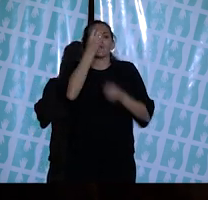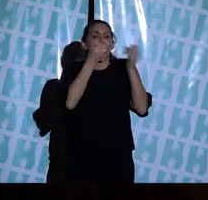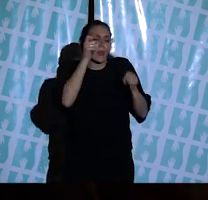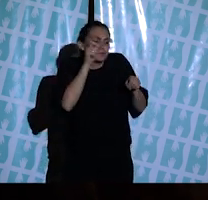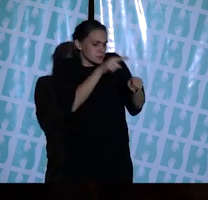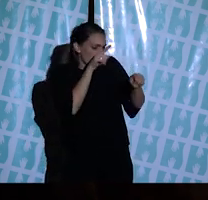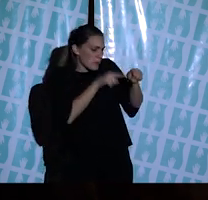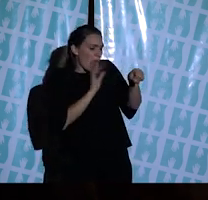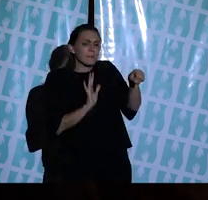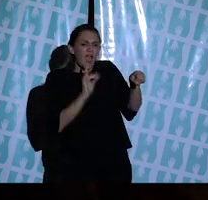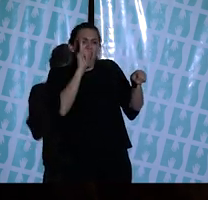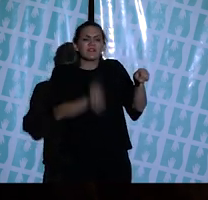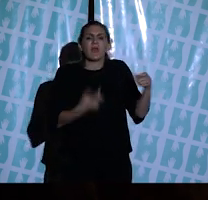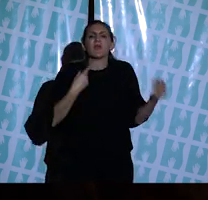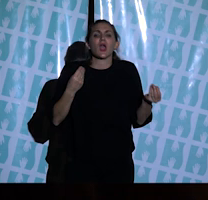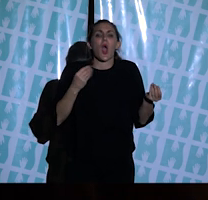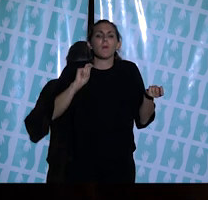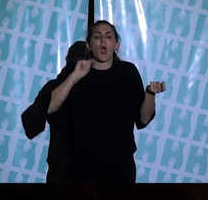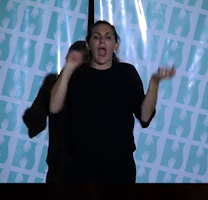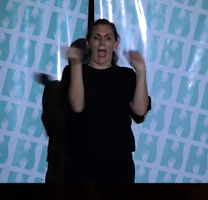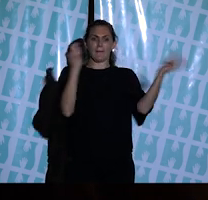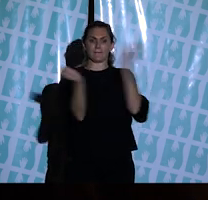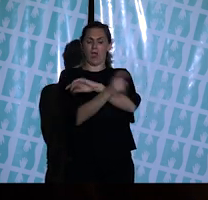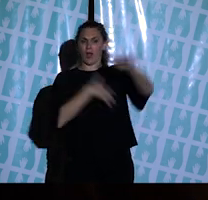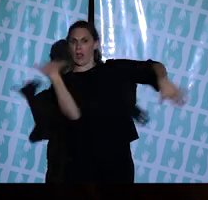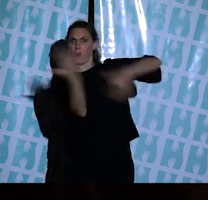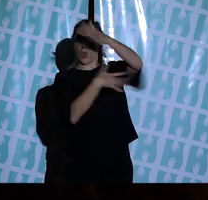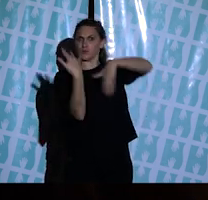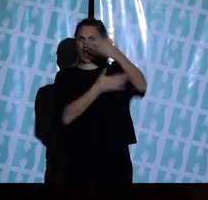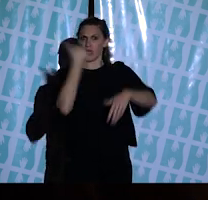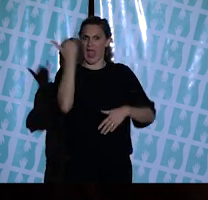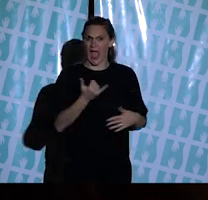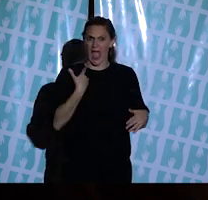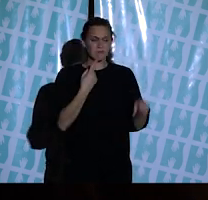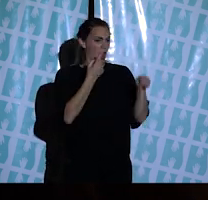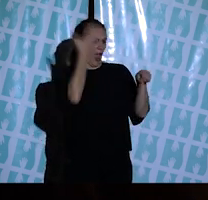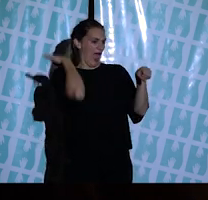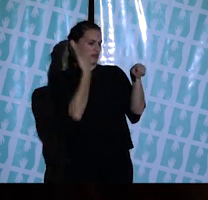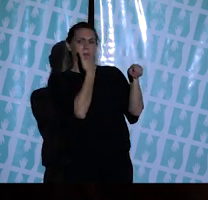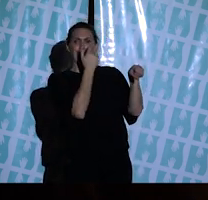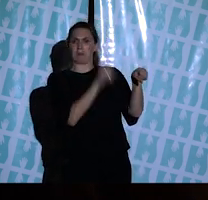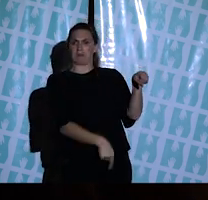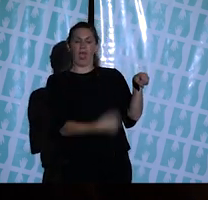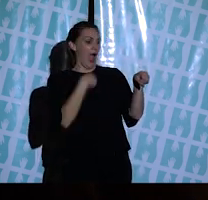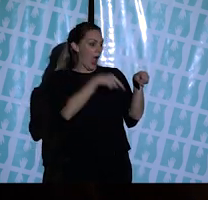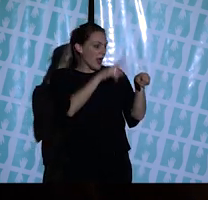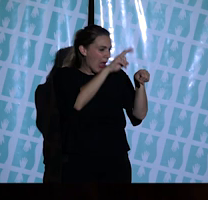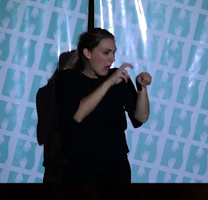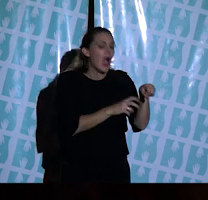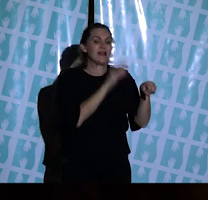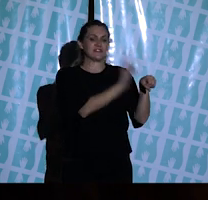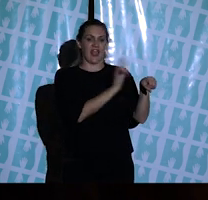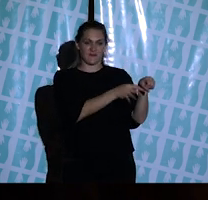las neuroimágenes y cómo revolucionaron eso, nuestro conocimiento respecto al cerebro y las adicciones, el tema de los hábitos y las adicciones,